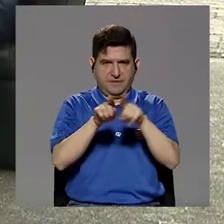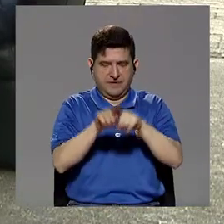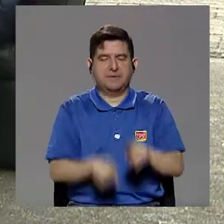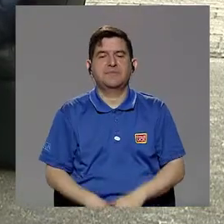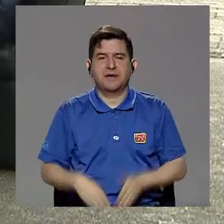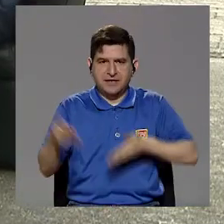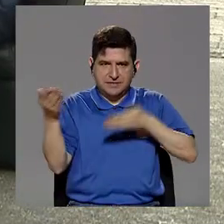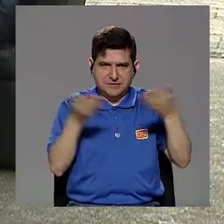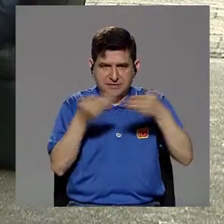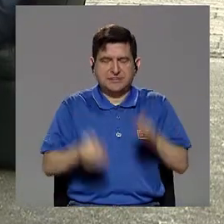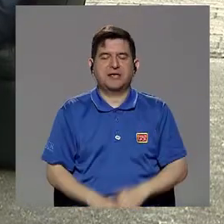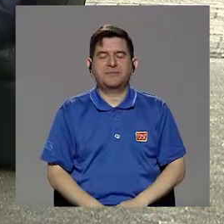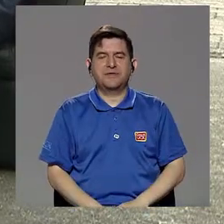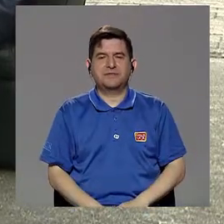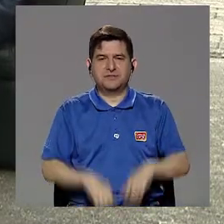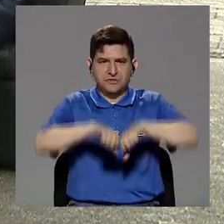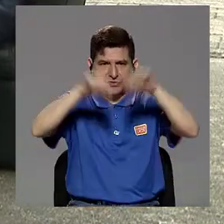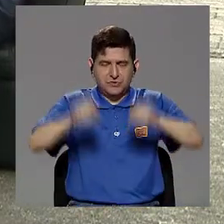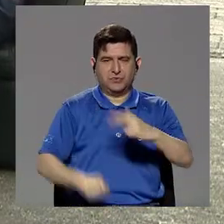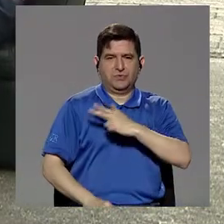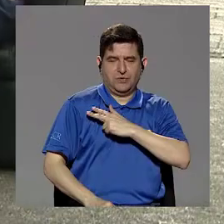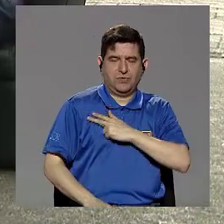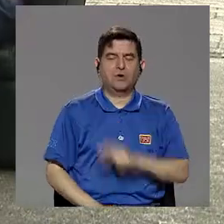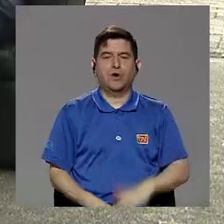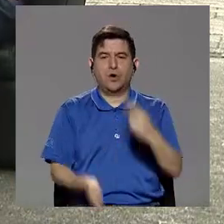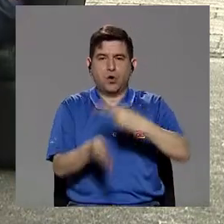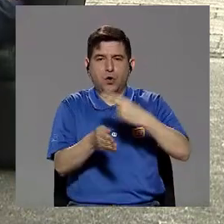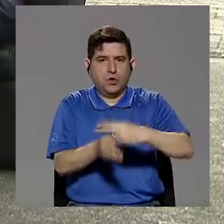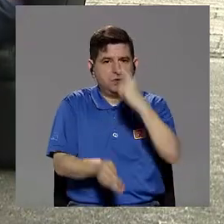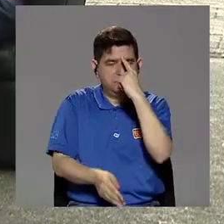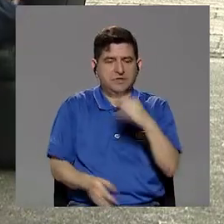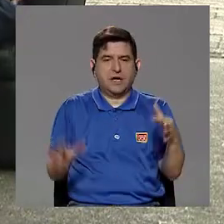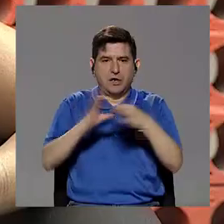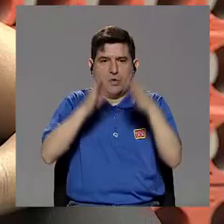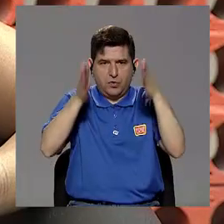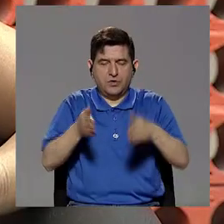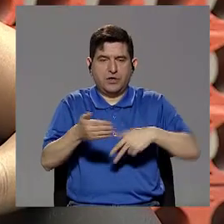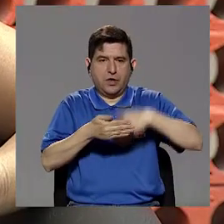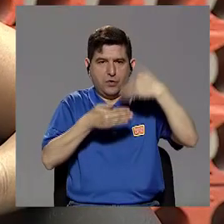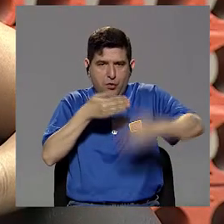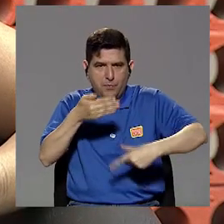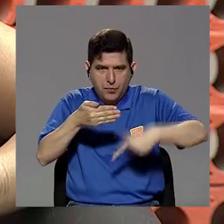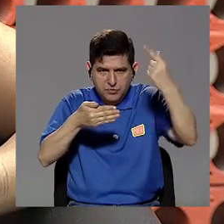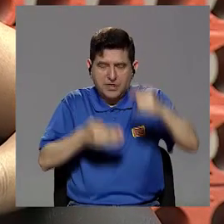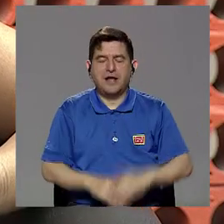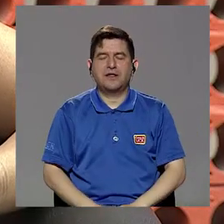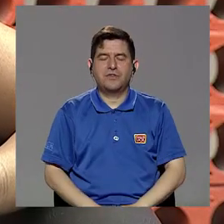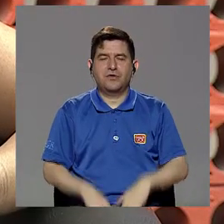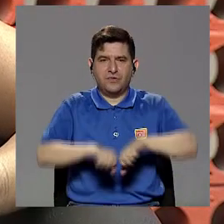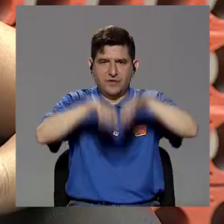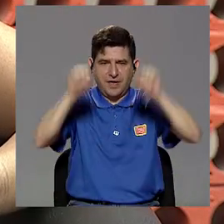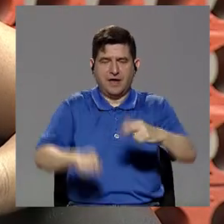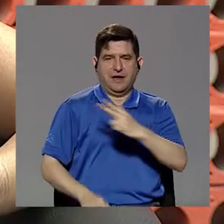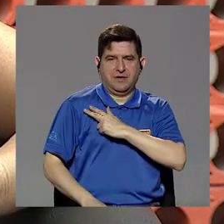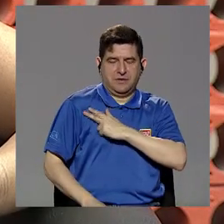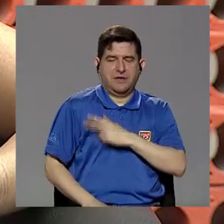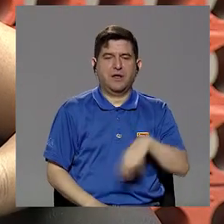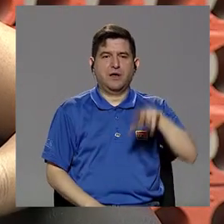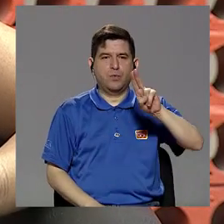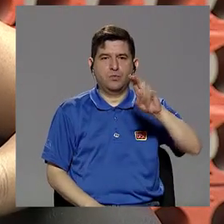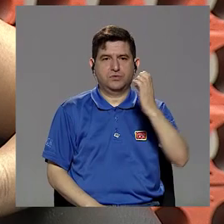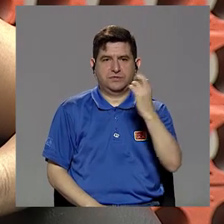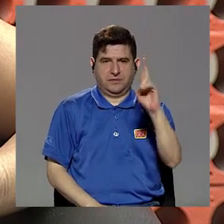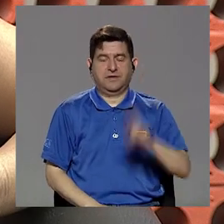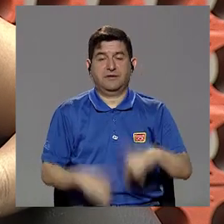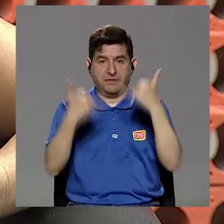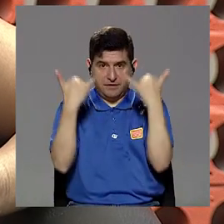del servicio de urología en el Hospital Calderón Guardia y coordinador del posgrado de urología en la Universidad de Costa